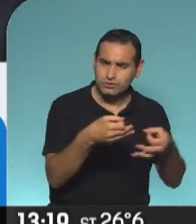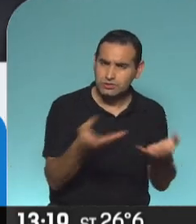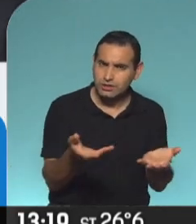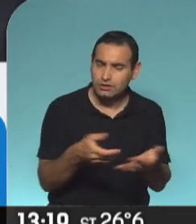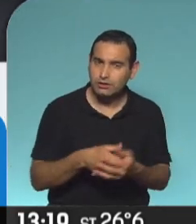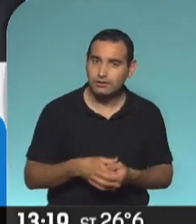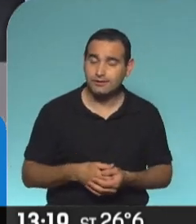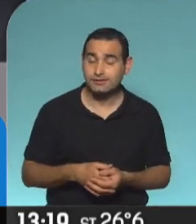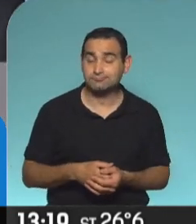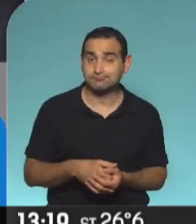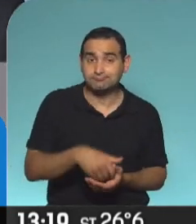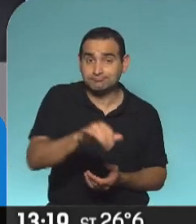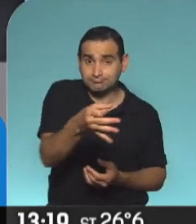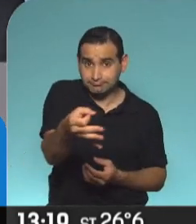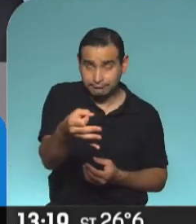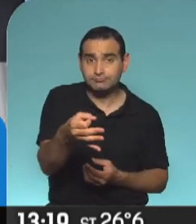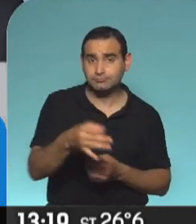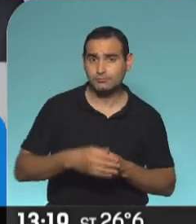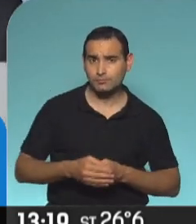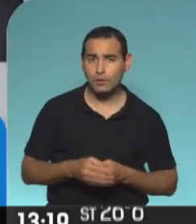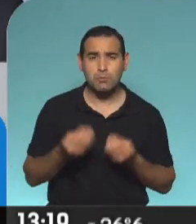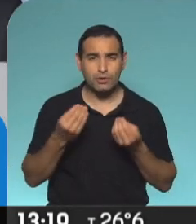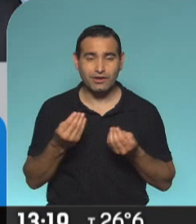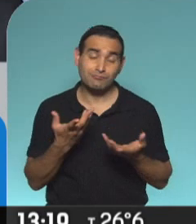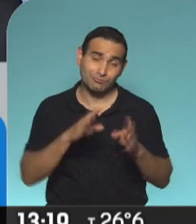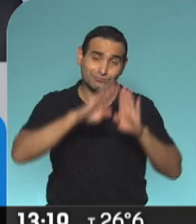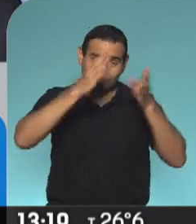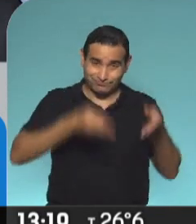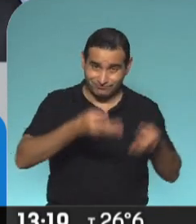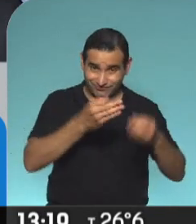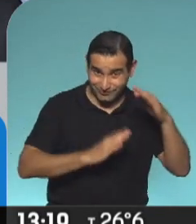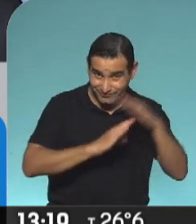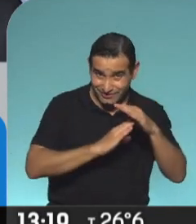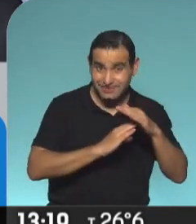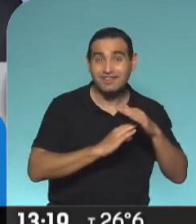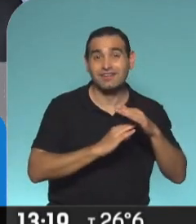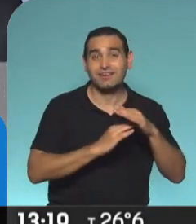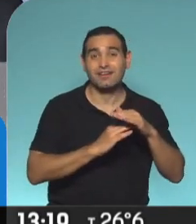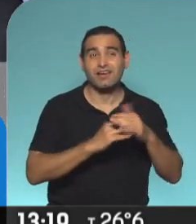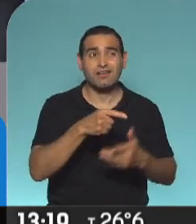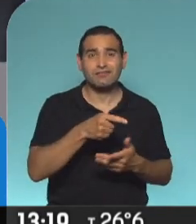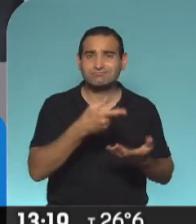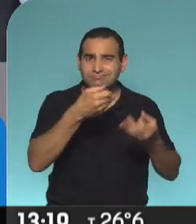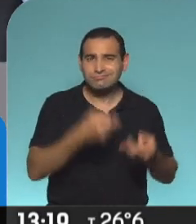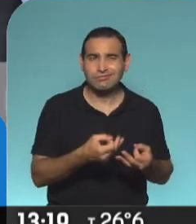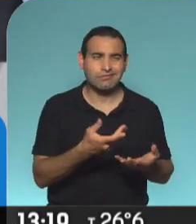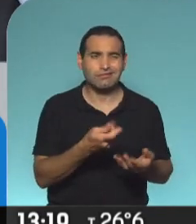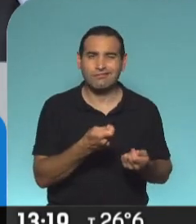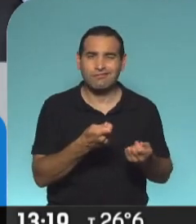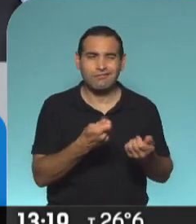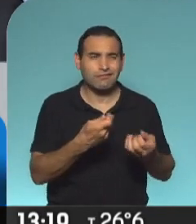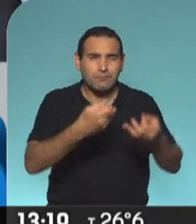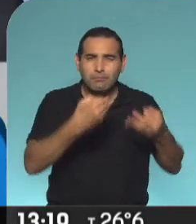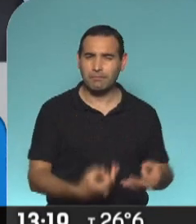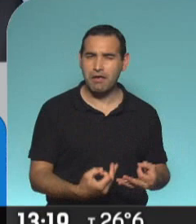Bueno, creo justamente que eso ocurrió porque la Corte a la que estamos asistiendo hoy es una Corte devaluada. Es